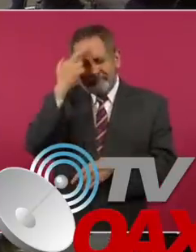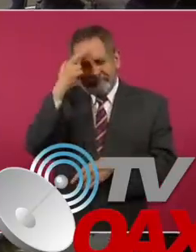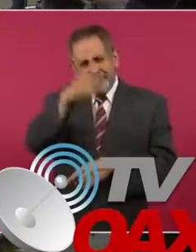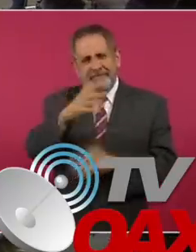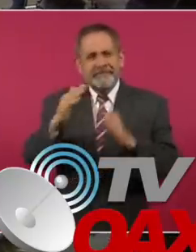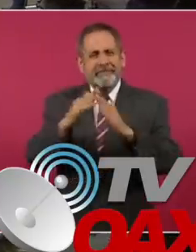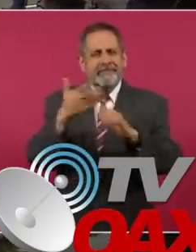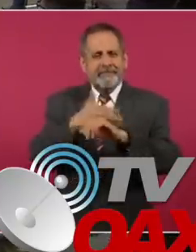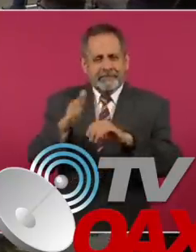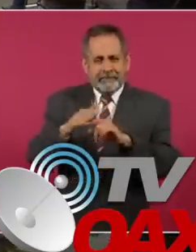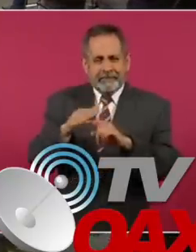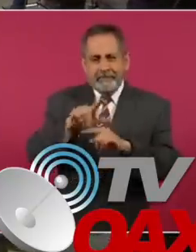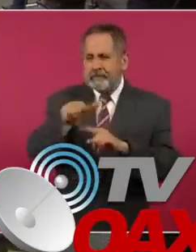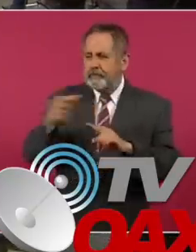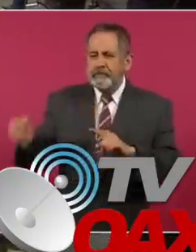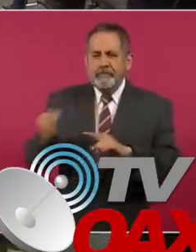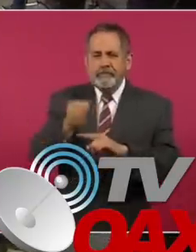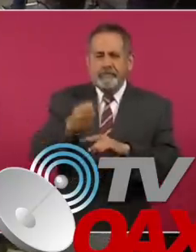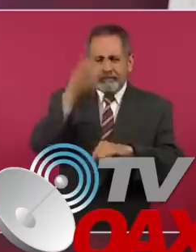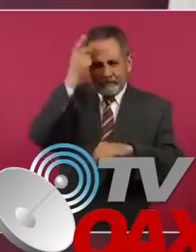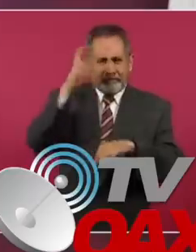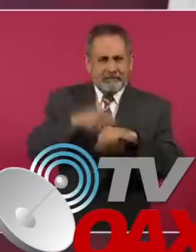y luego lo nombraron director de ese banco.